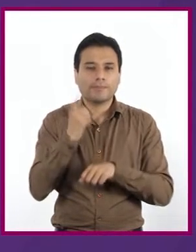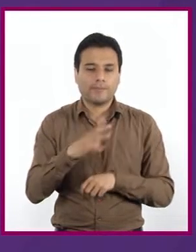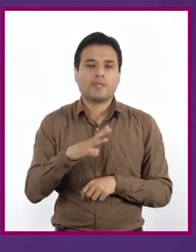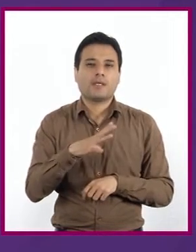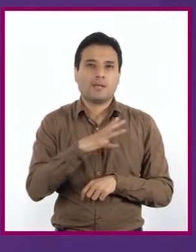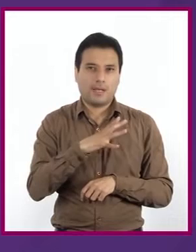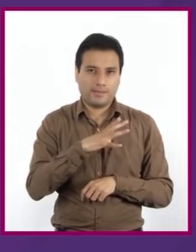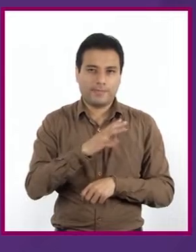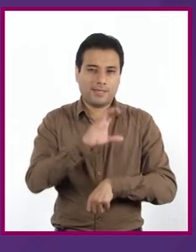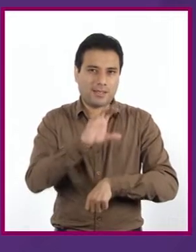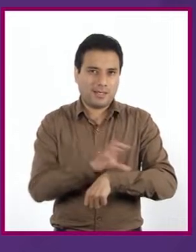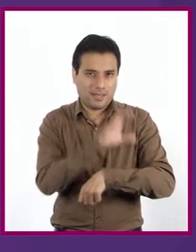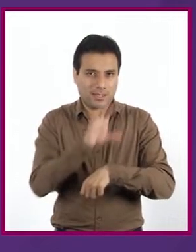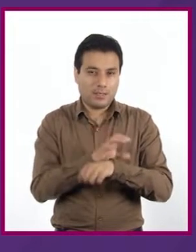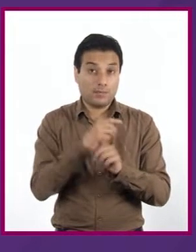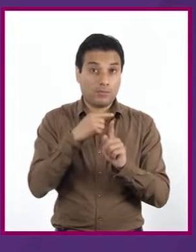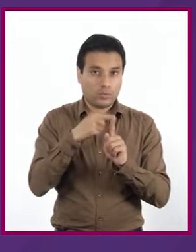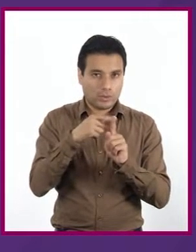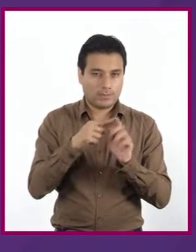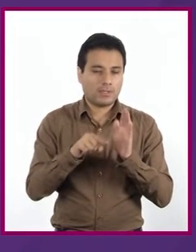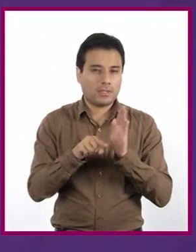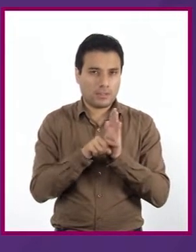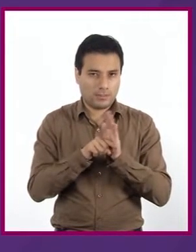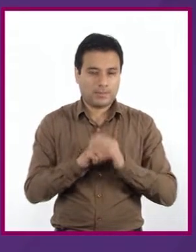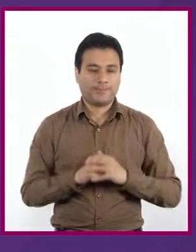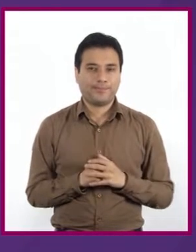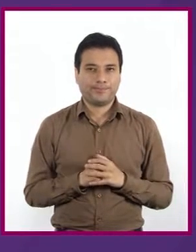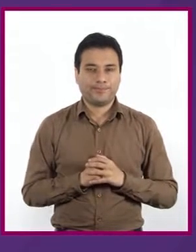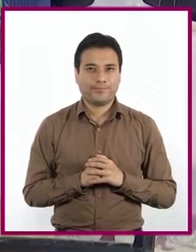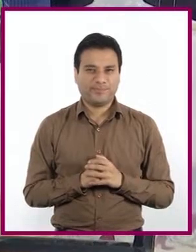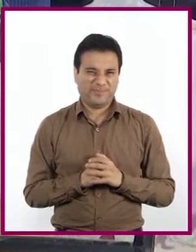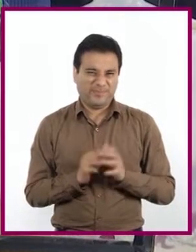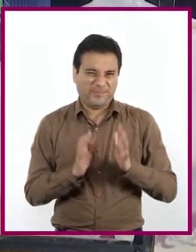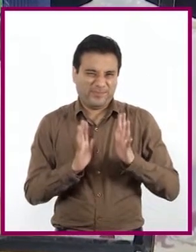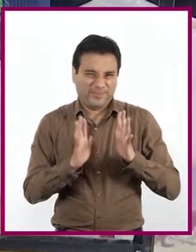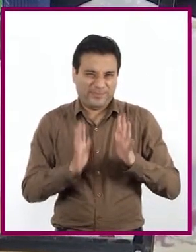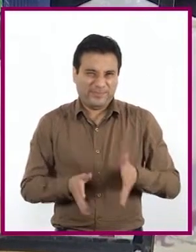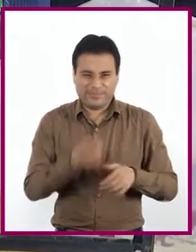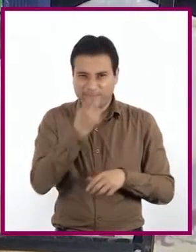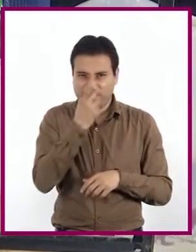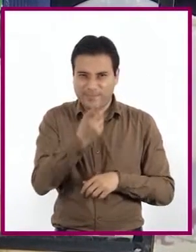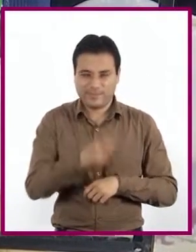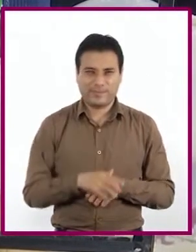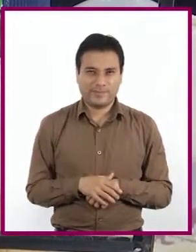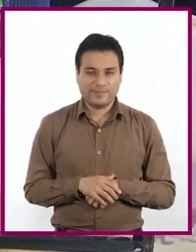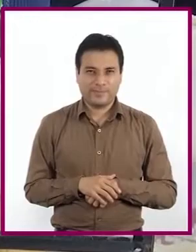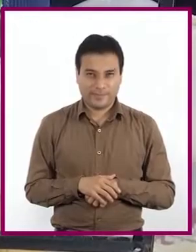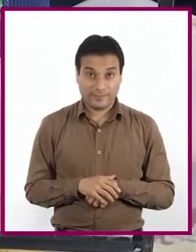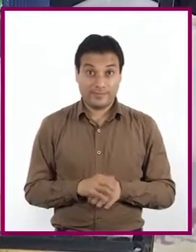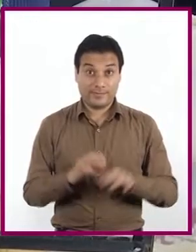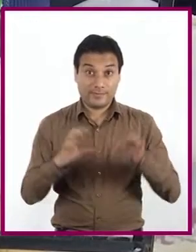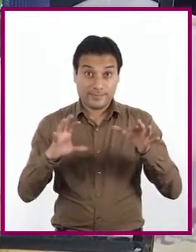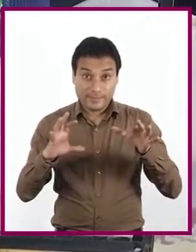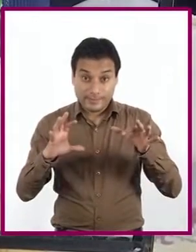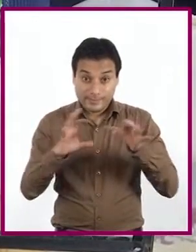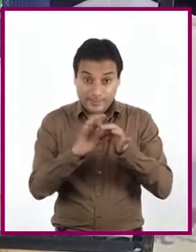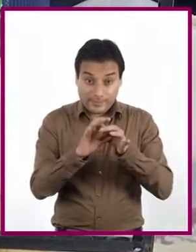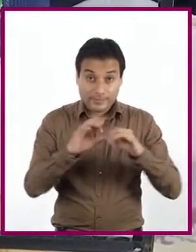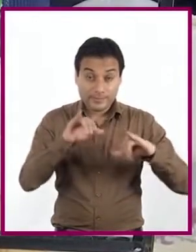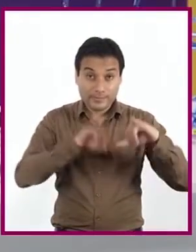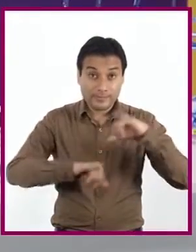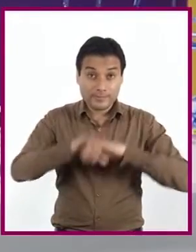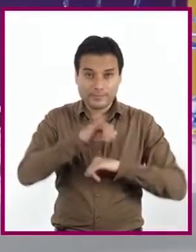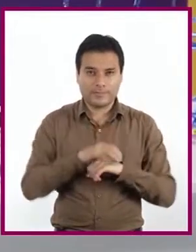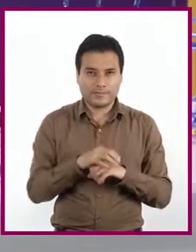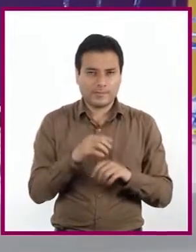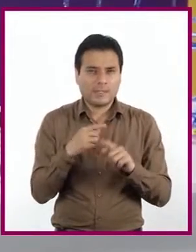cationes y aniones. Como ya mencionamos, los que participan en el enlace químico son los